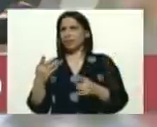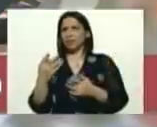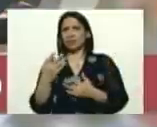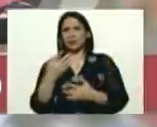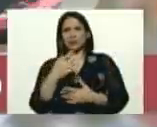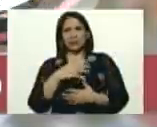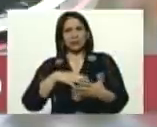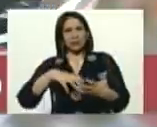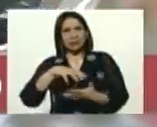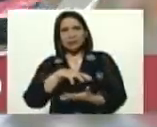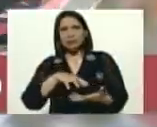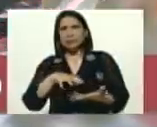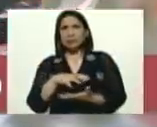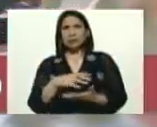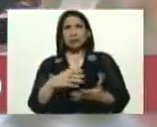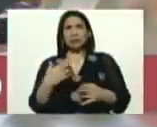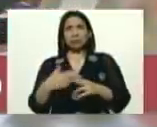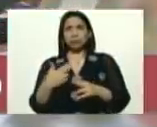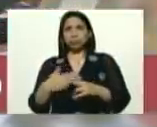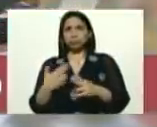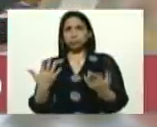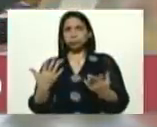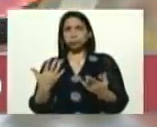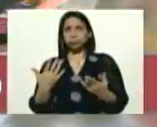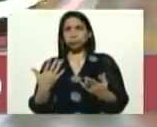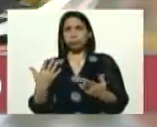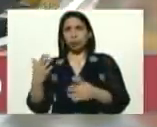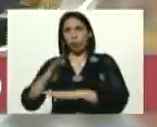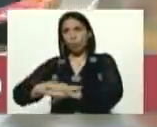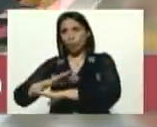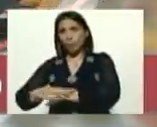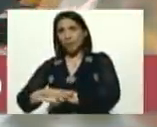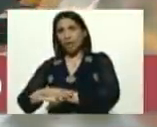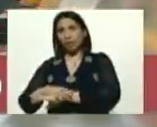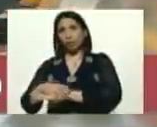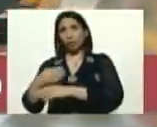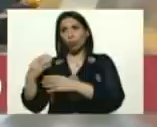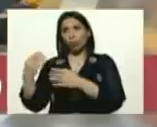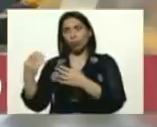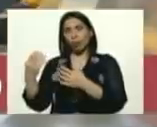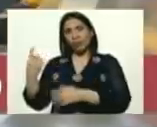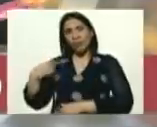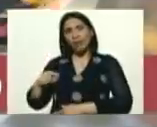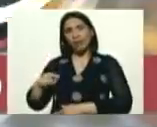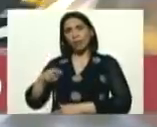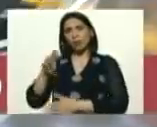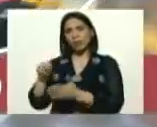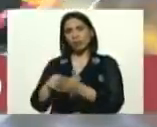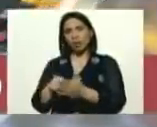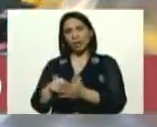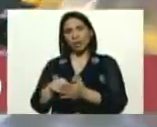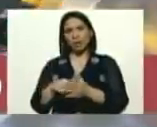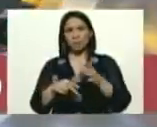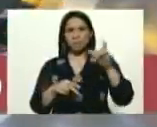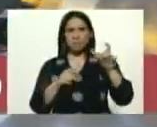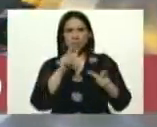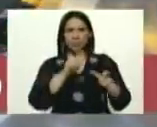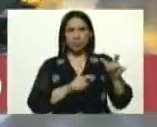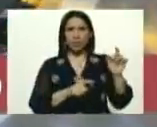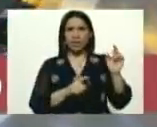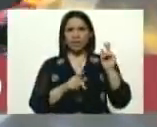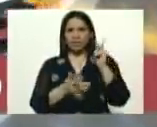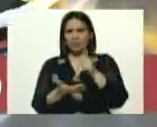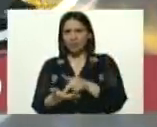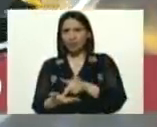muy dispar al comportamiento relativo que tenemos a nivel nacional. Las personas llegan a los centros